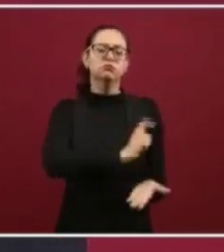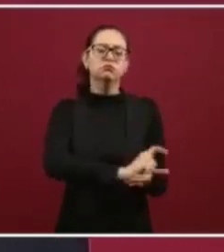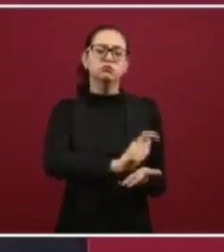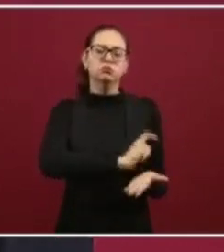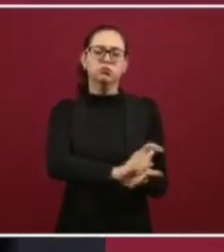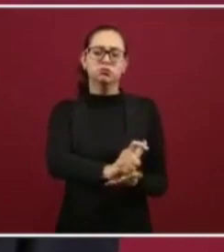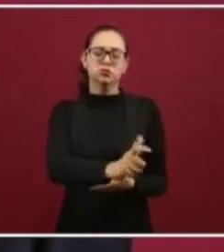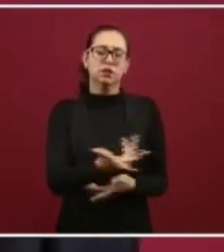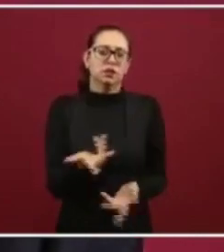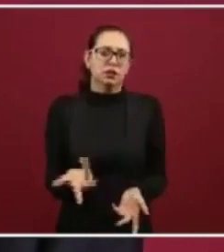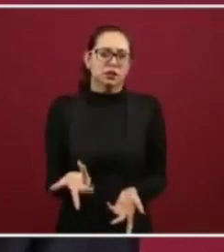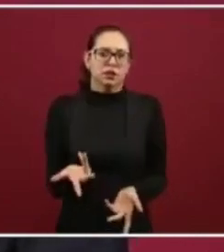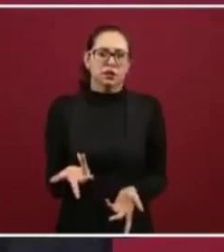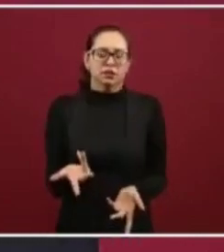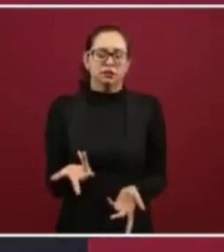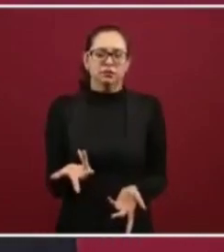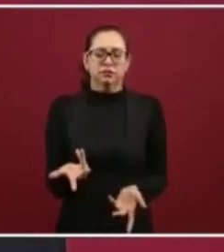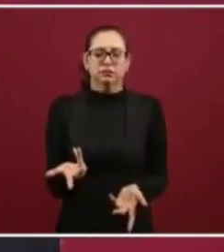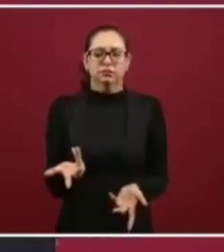Entonces, urge